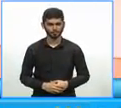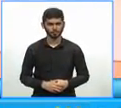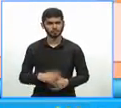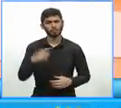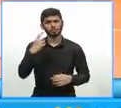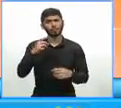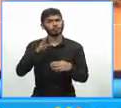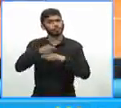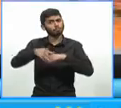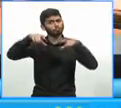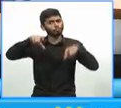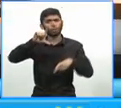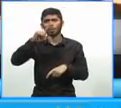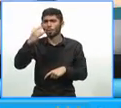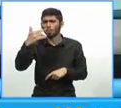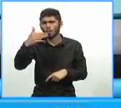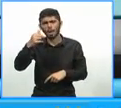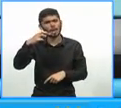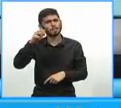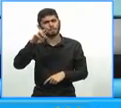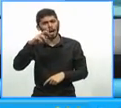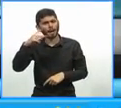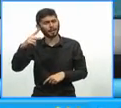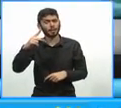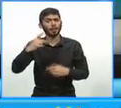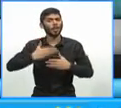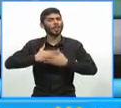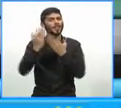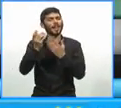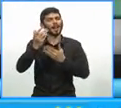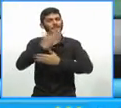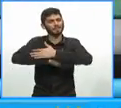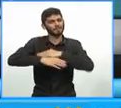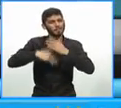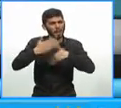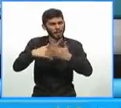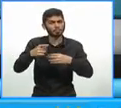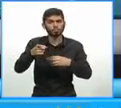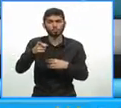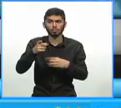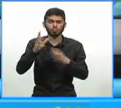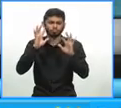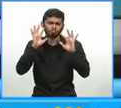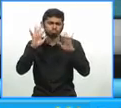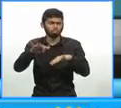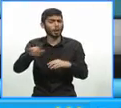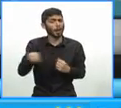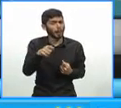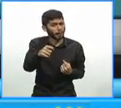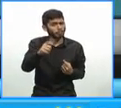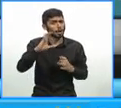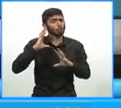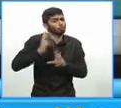Estuvimos en el Luna Park, donde se llevó a cabo la segunda edición del Día Paralímpico Argentino. El evento contó con exhibiciones de esgrima, judo